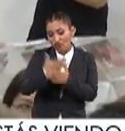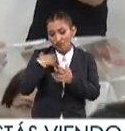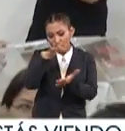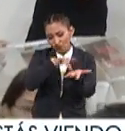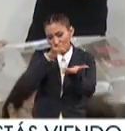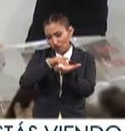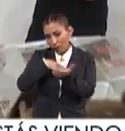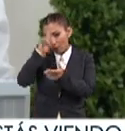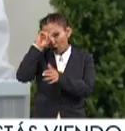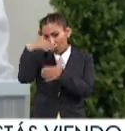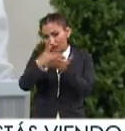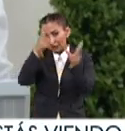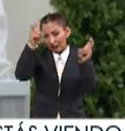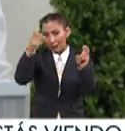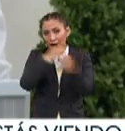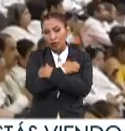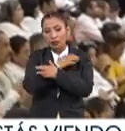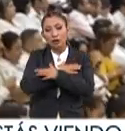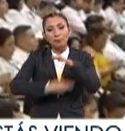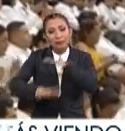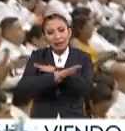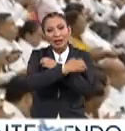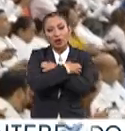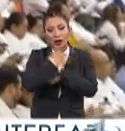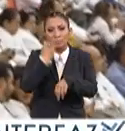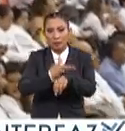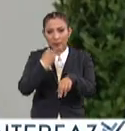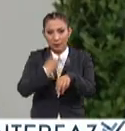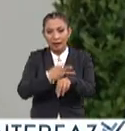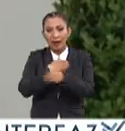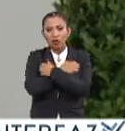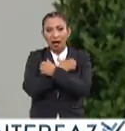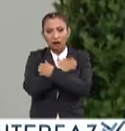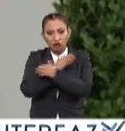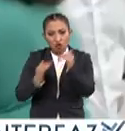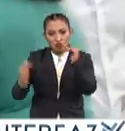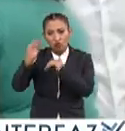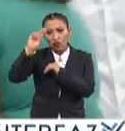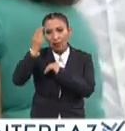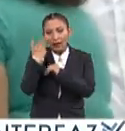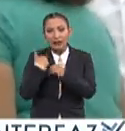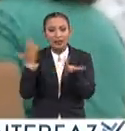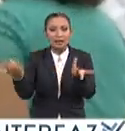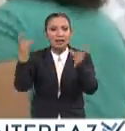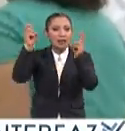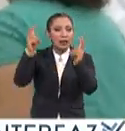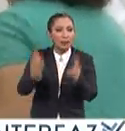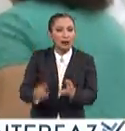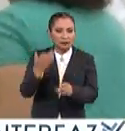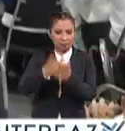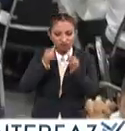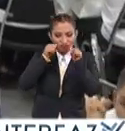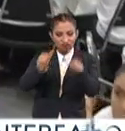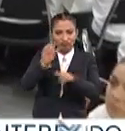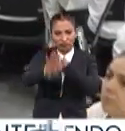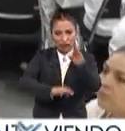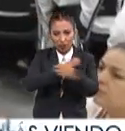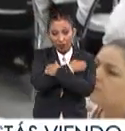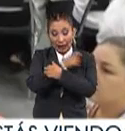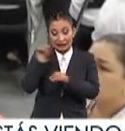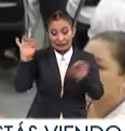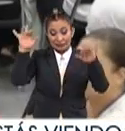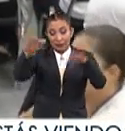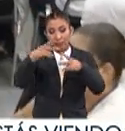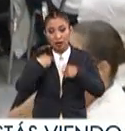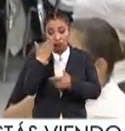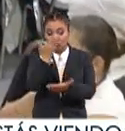recogen propuestas en materia de educación básica, educación media superior y agenda educativa. Durante la sesión, los